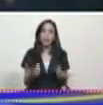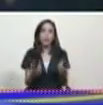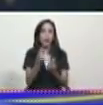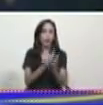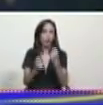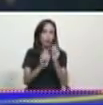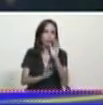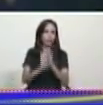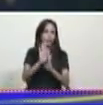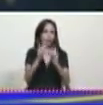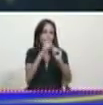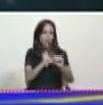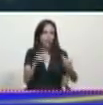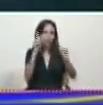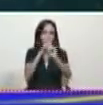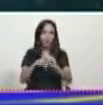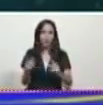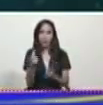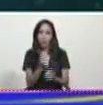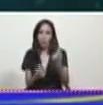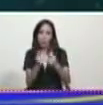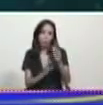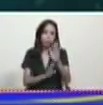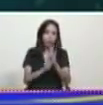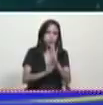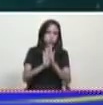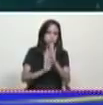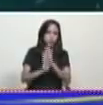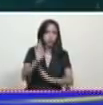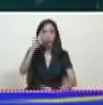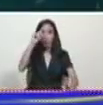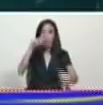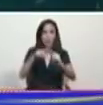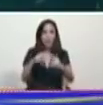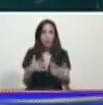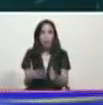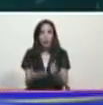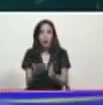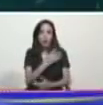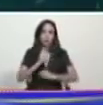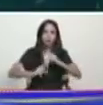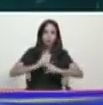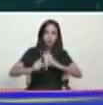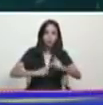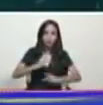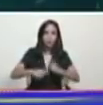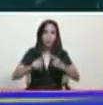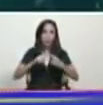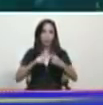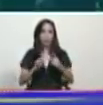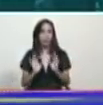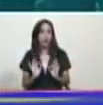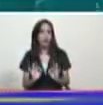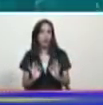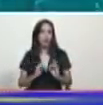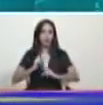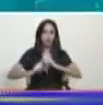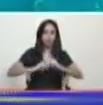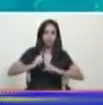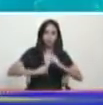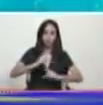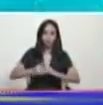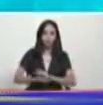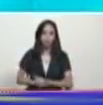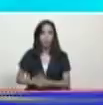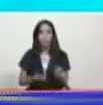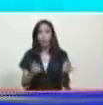economía diversificada que busque en la producción de calidad y